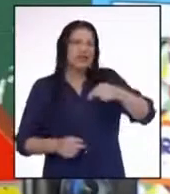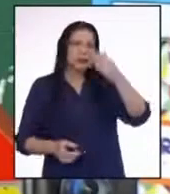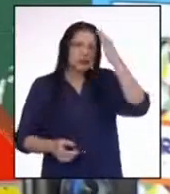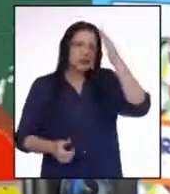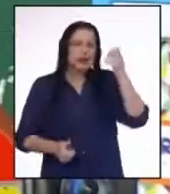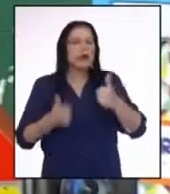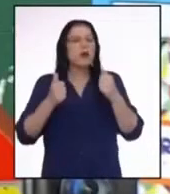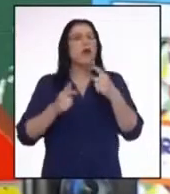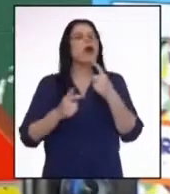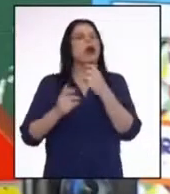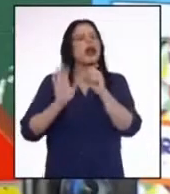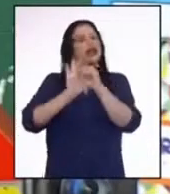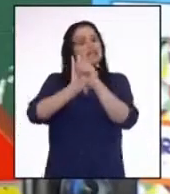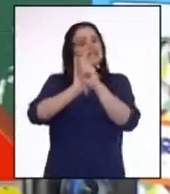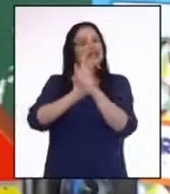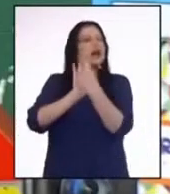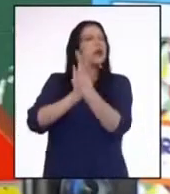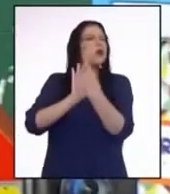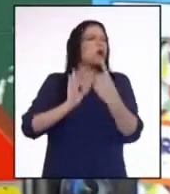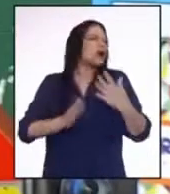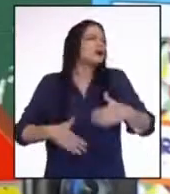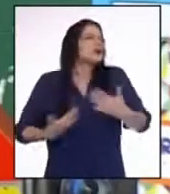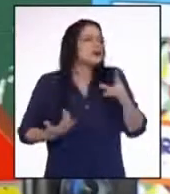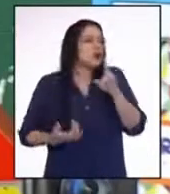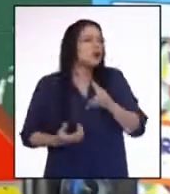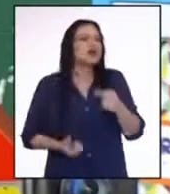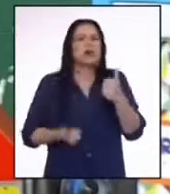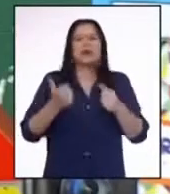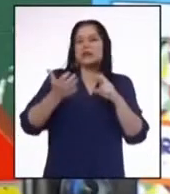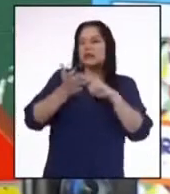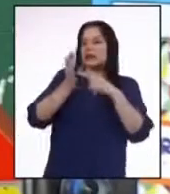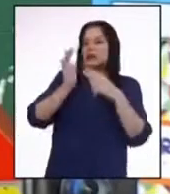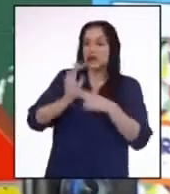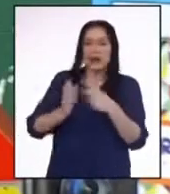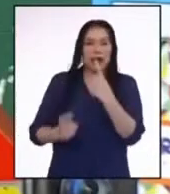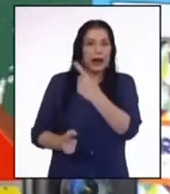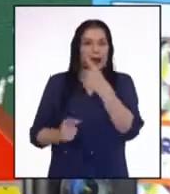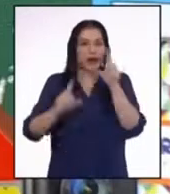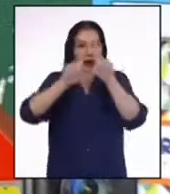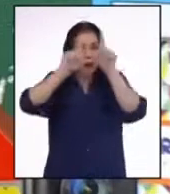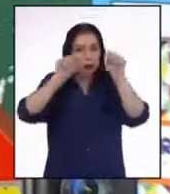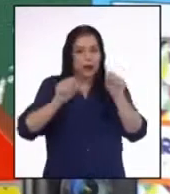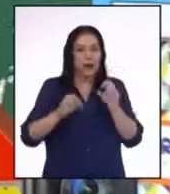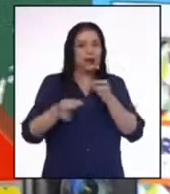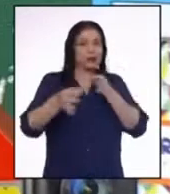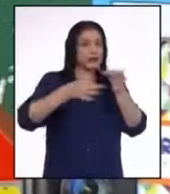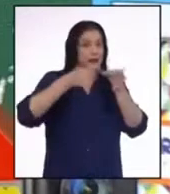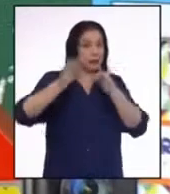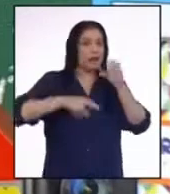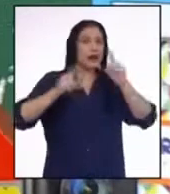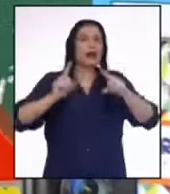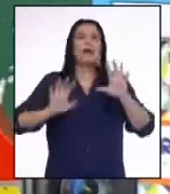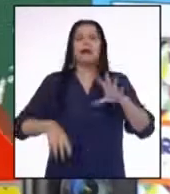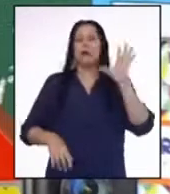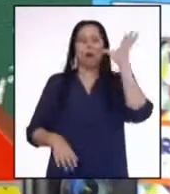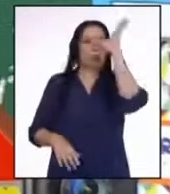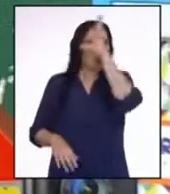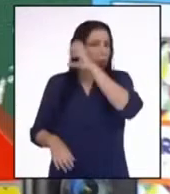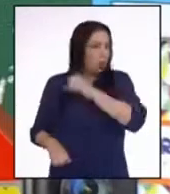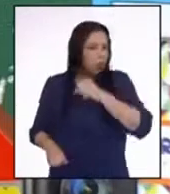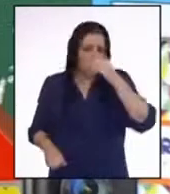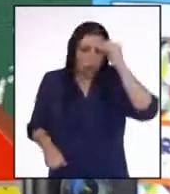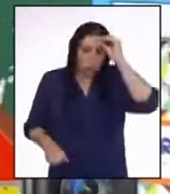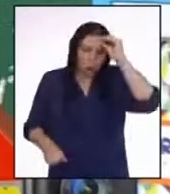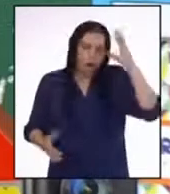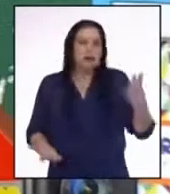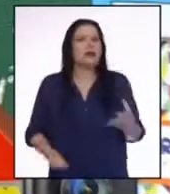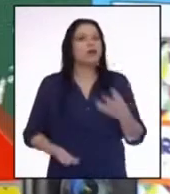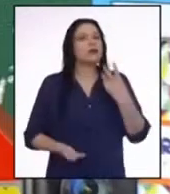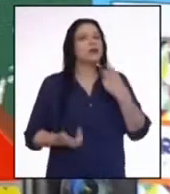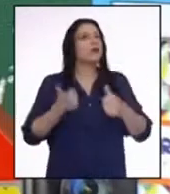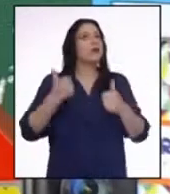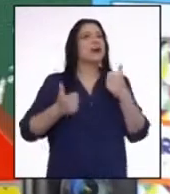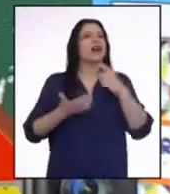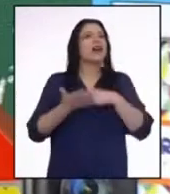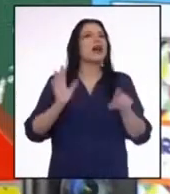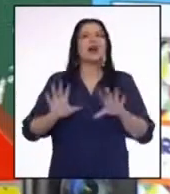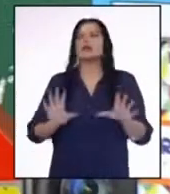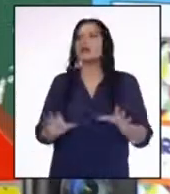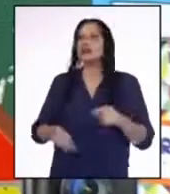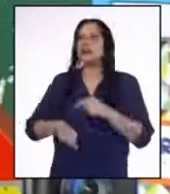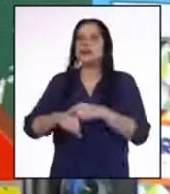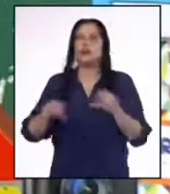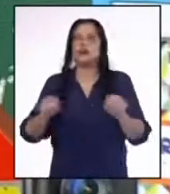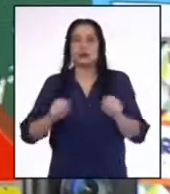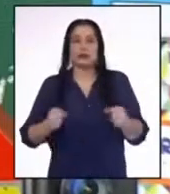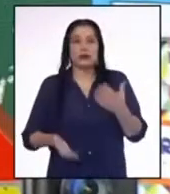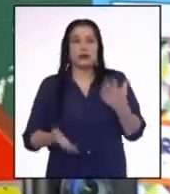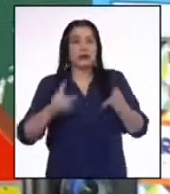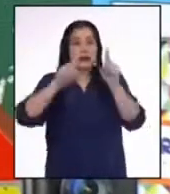sirve cada señal preventiva que observemos. Cada una de ellas nos indica algo y muchas veces por desconocimiento no sabemos qué es lo que debemos hacer.